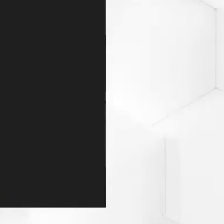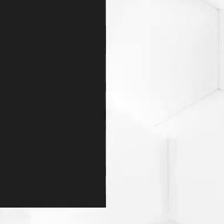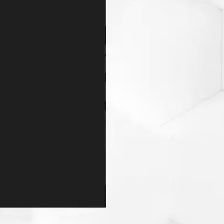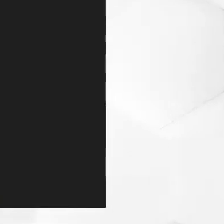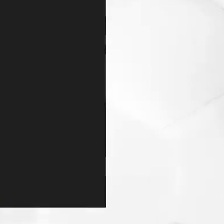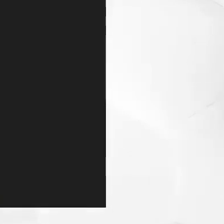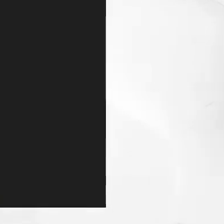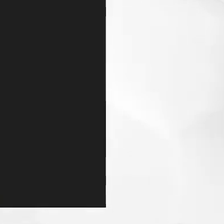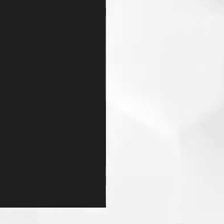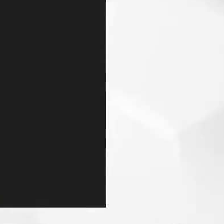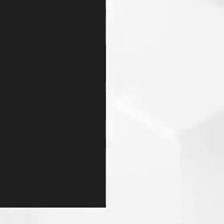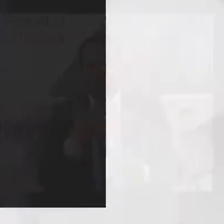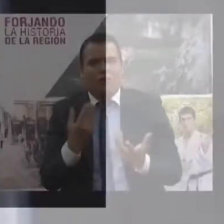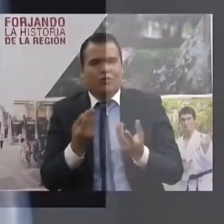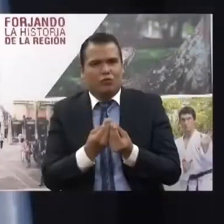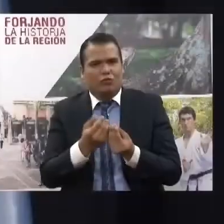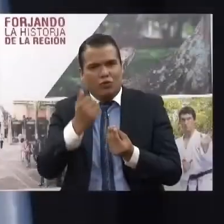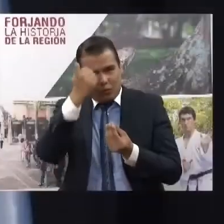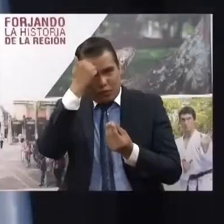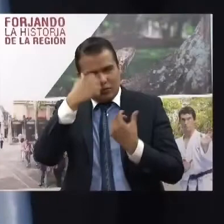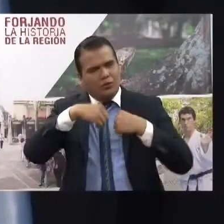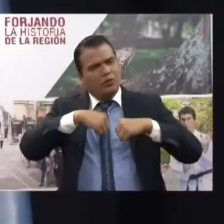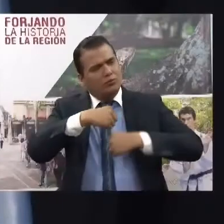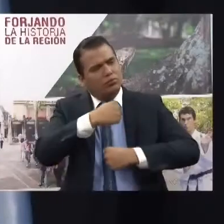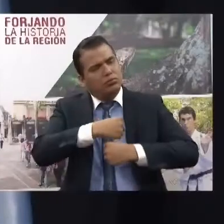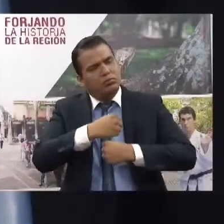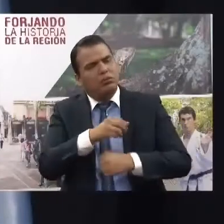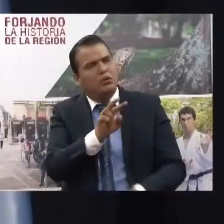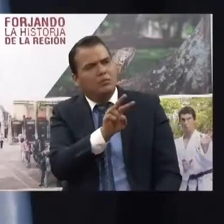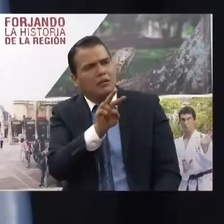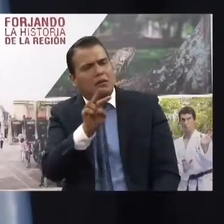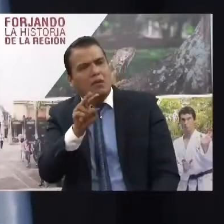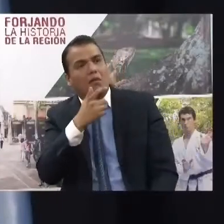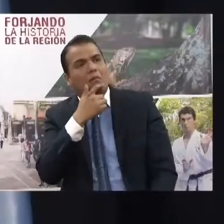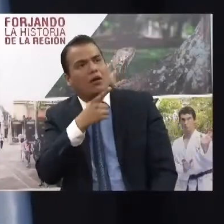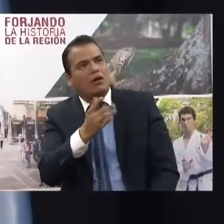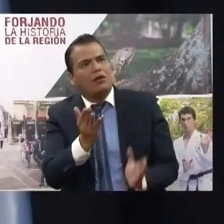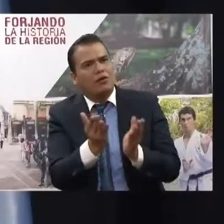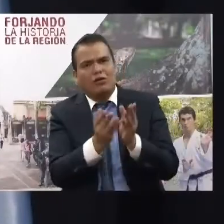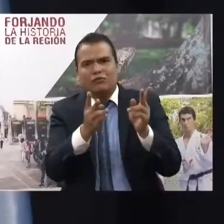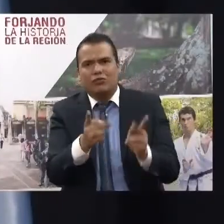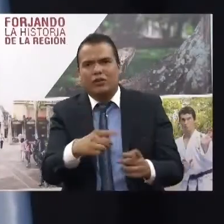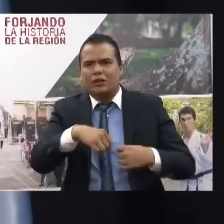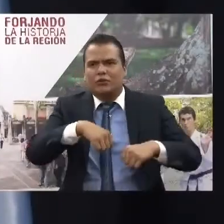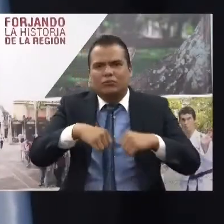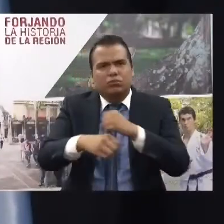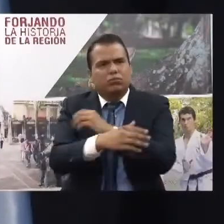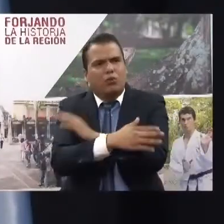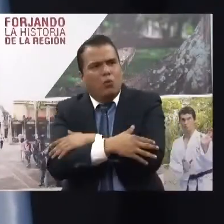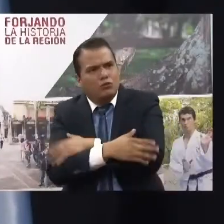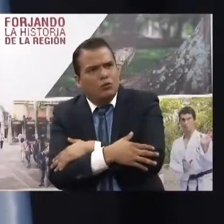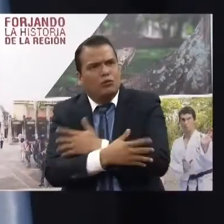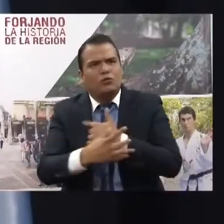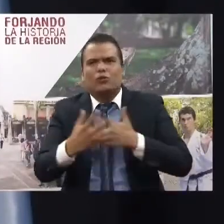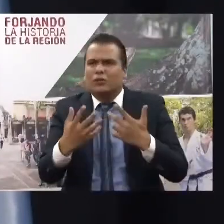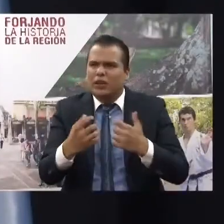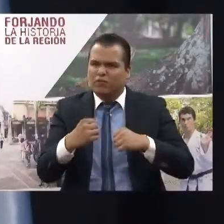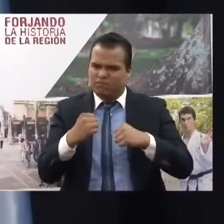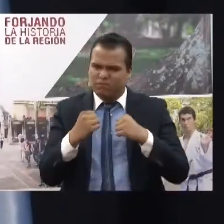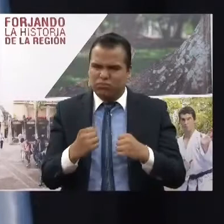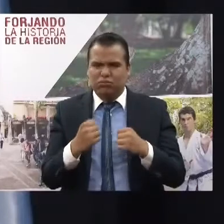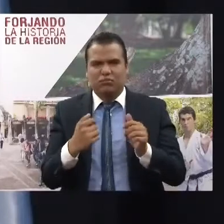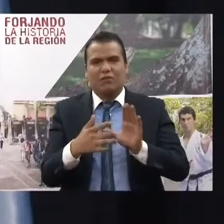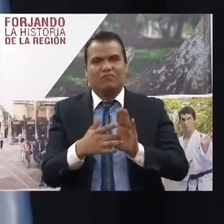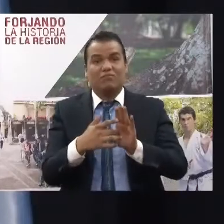y colaboración de los estudiantes, así como el interés que ellos mismos tengan en elevar el nivel académico de la institución.